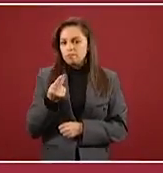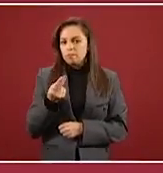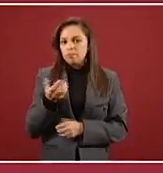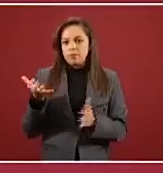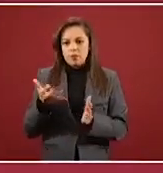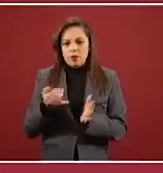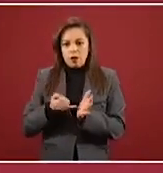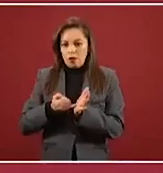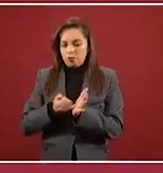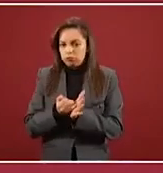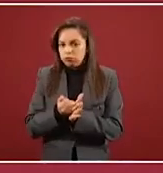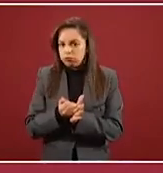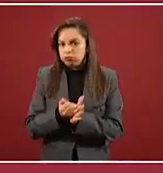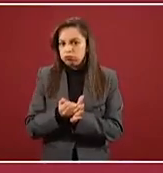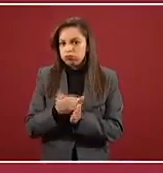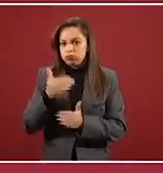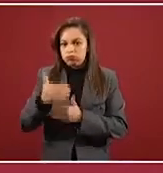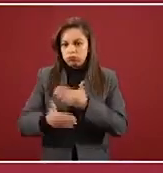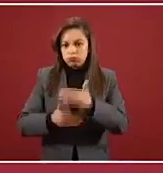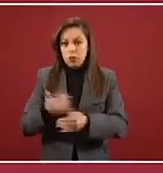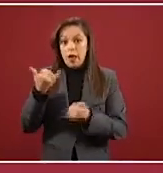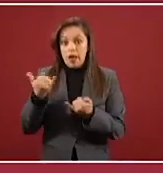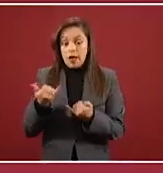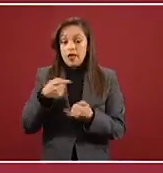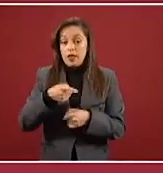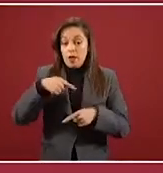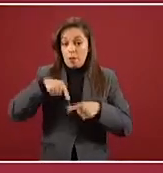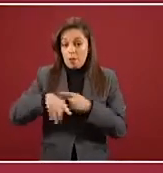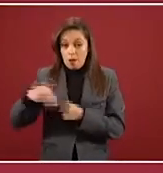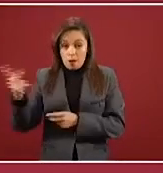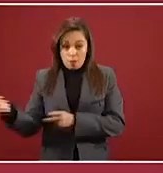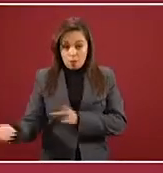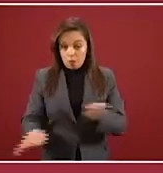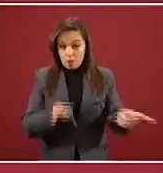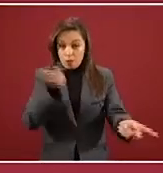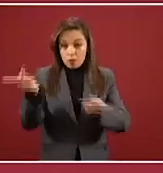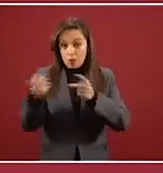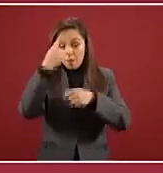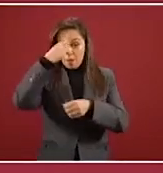y se llevaba a cabo una consulta,